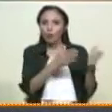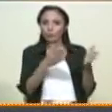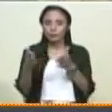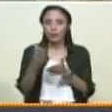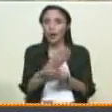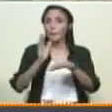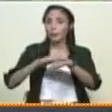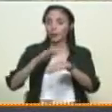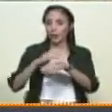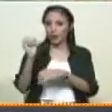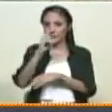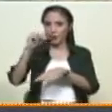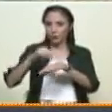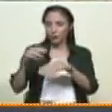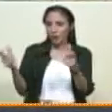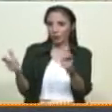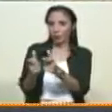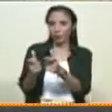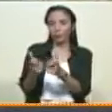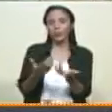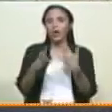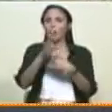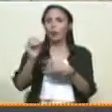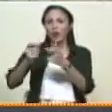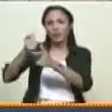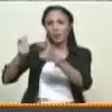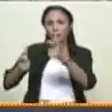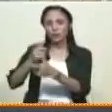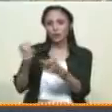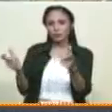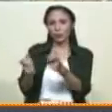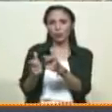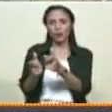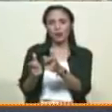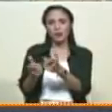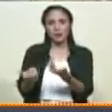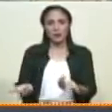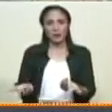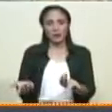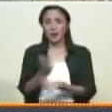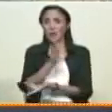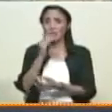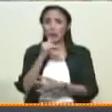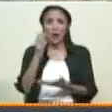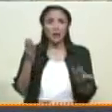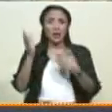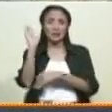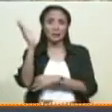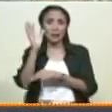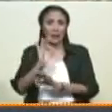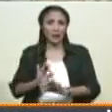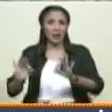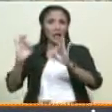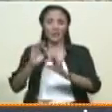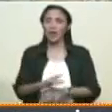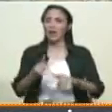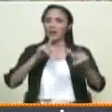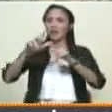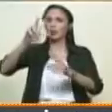reúnen y se reúnen 40 sin quórum de ningún tipo y ya sesionamos.